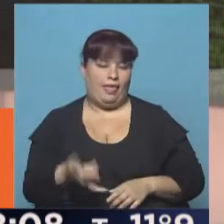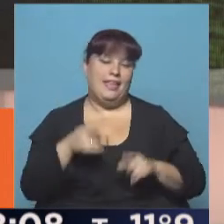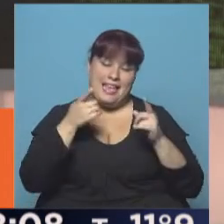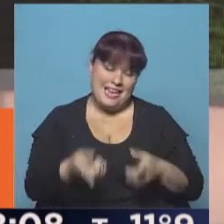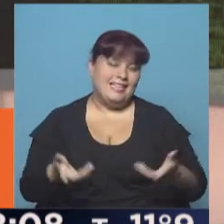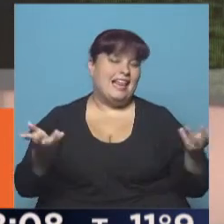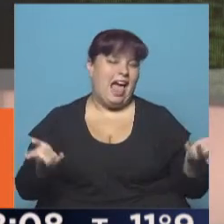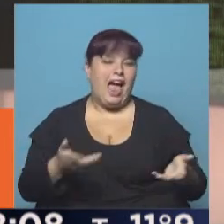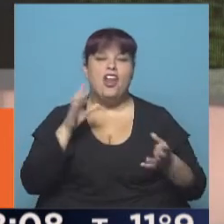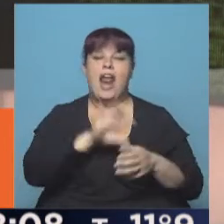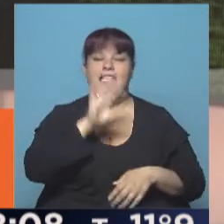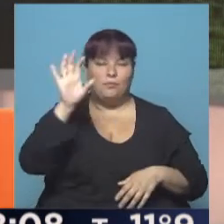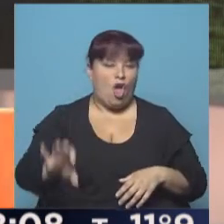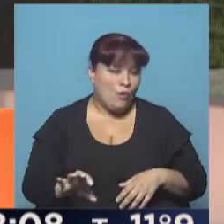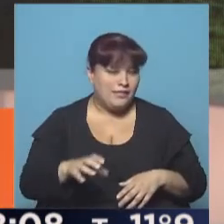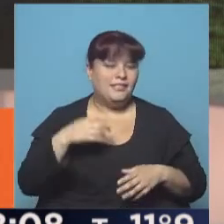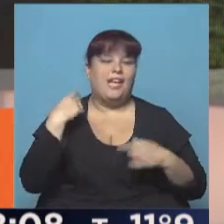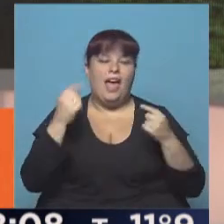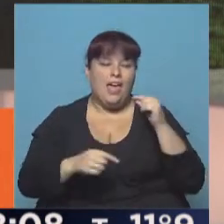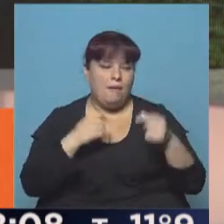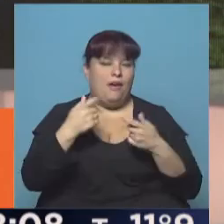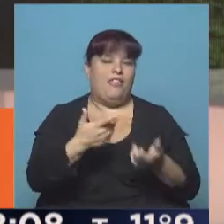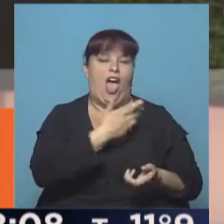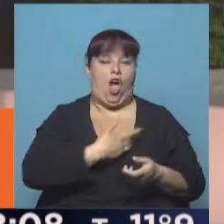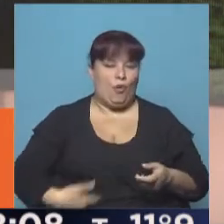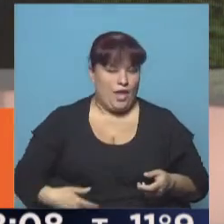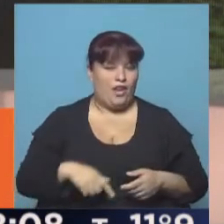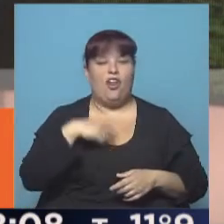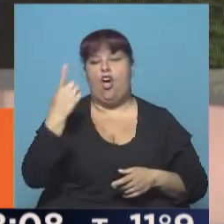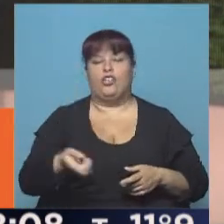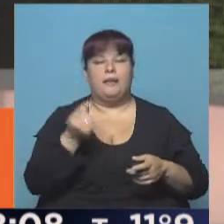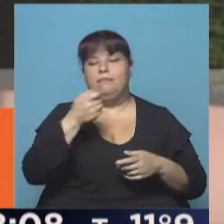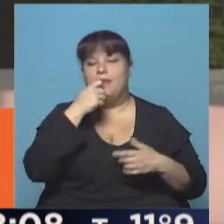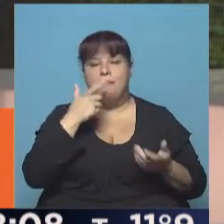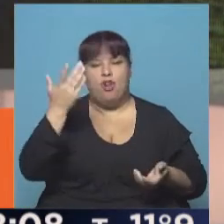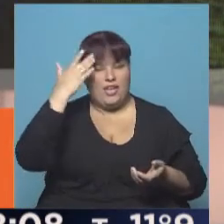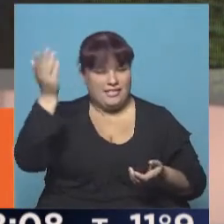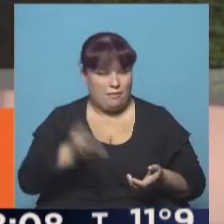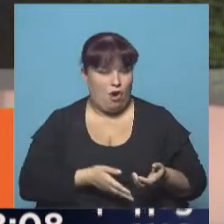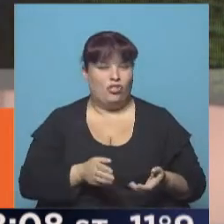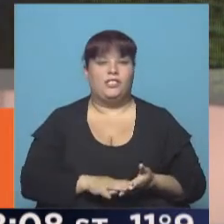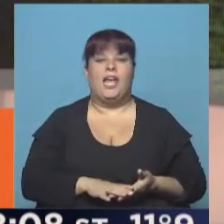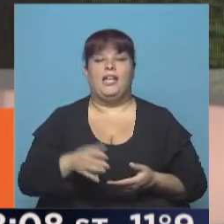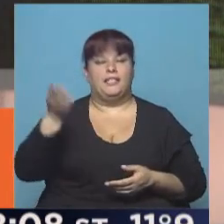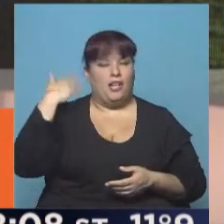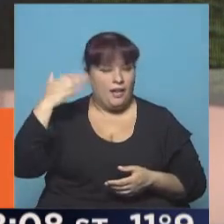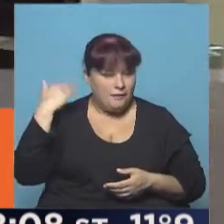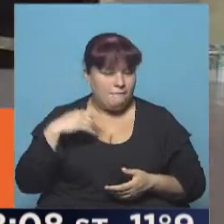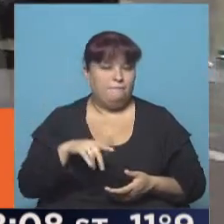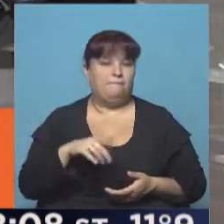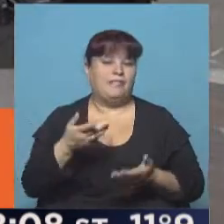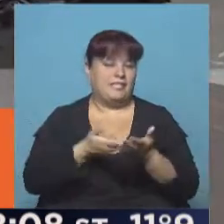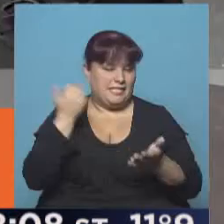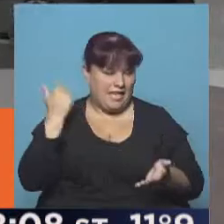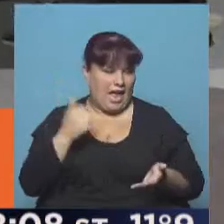sentido, obviamente que las provincias empiezan a recibir ahora del gobierno nacional otros fondos, por ejemplo el 15% que oportunamente se